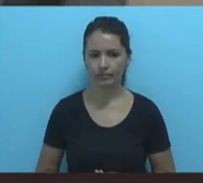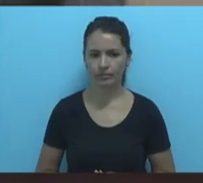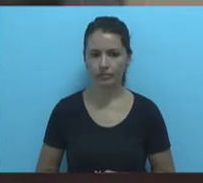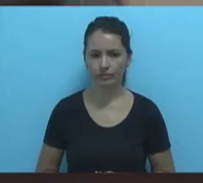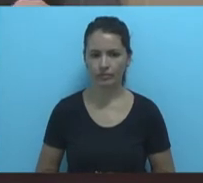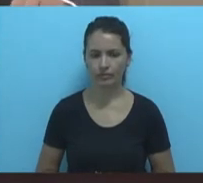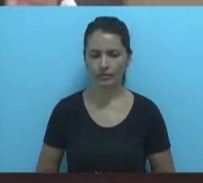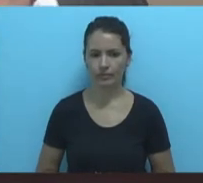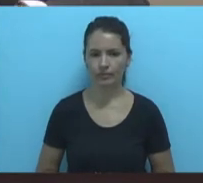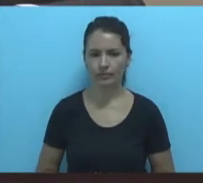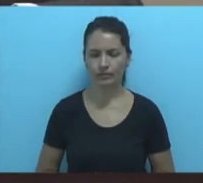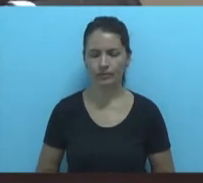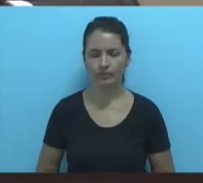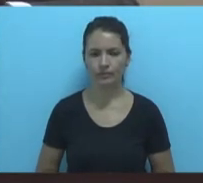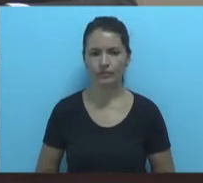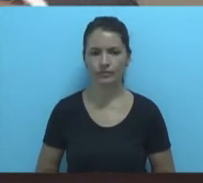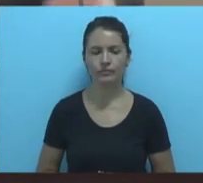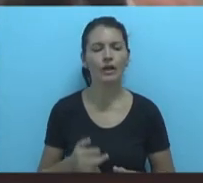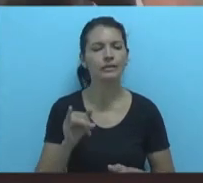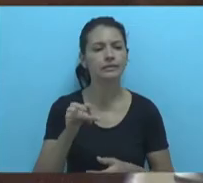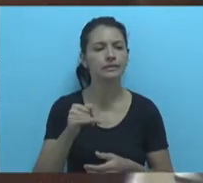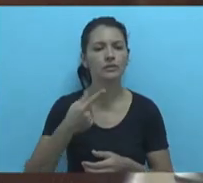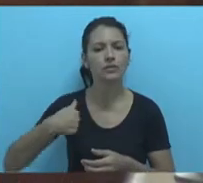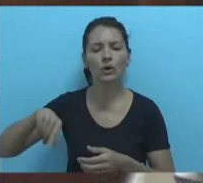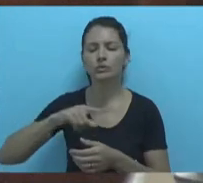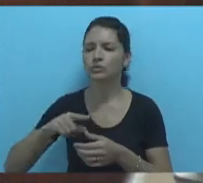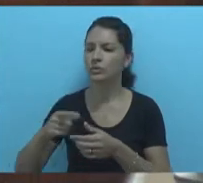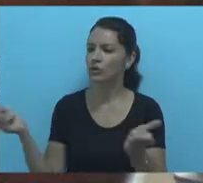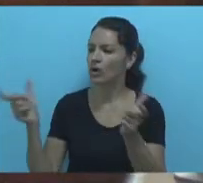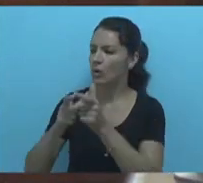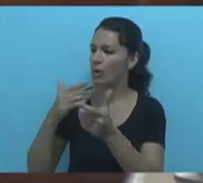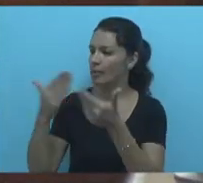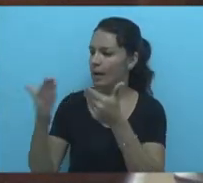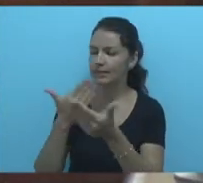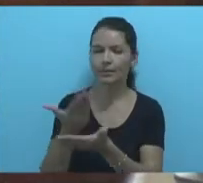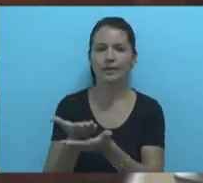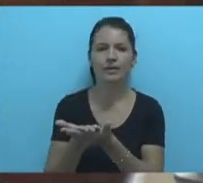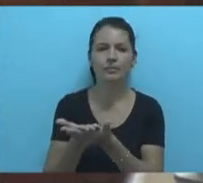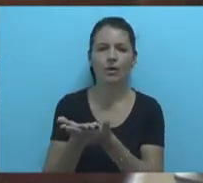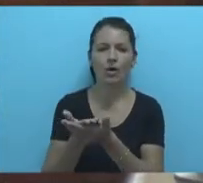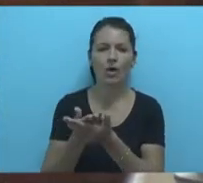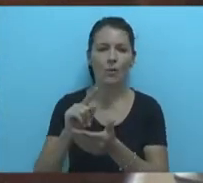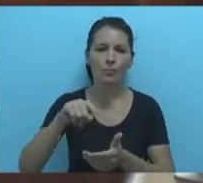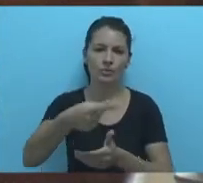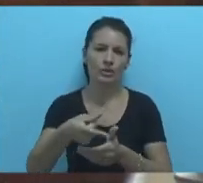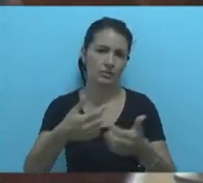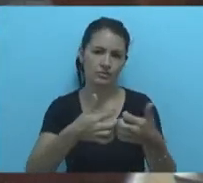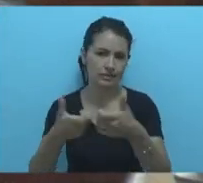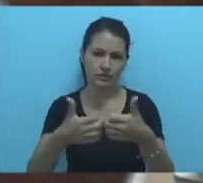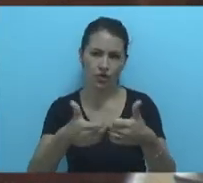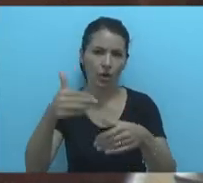Diputado Rubio, tiene la palabra. Sí, presidente, tal cual habíamos acordado en la Comisión de Labor Parlamentaria para pedir renovar la preferencia para una sesión,